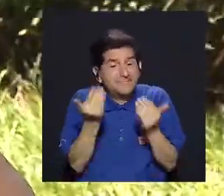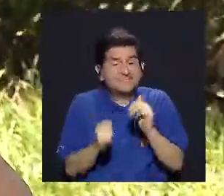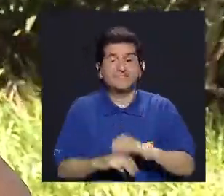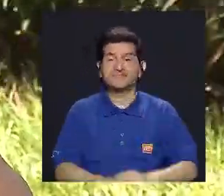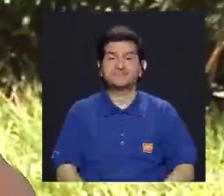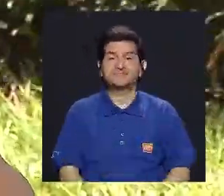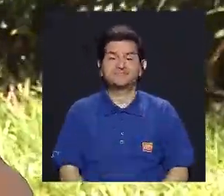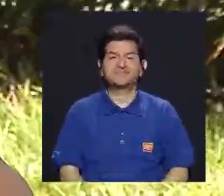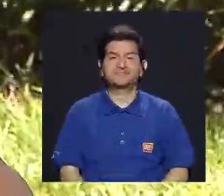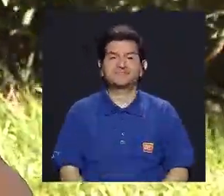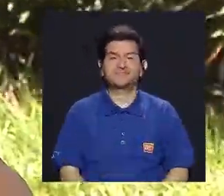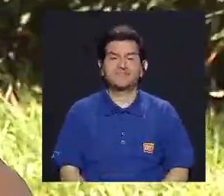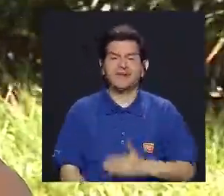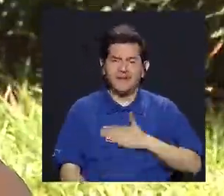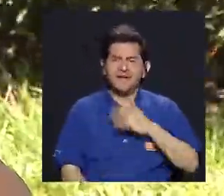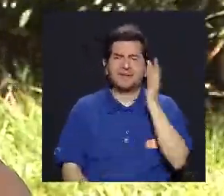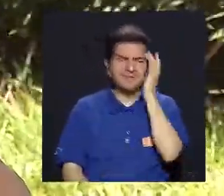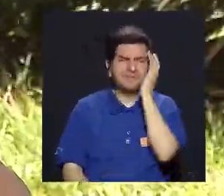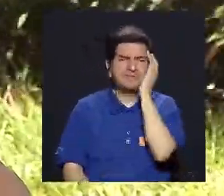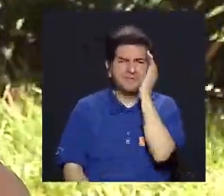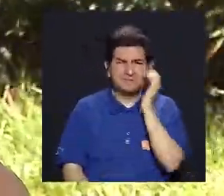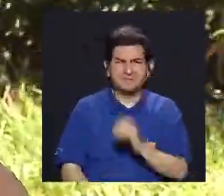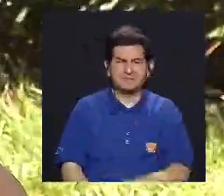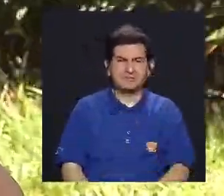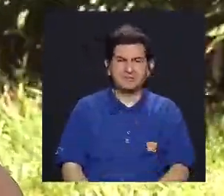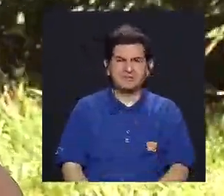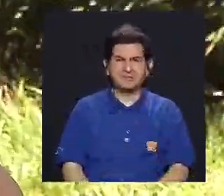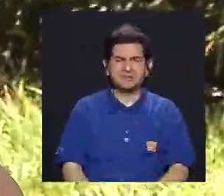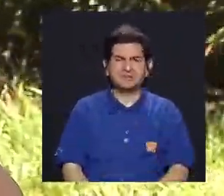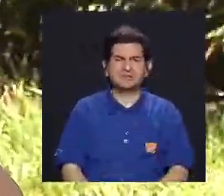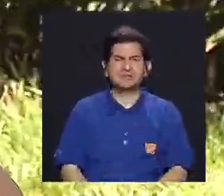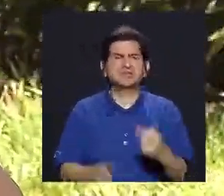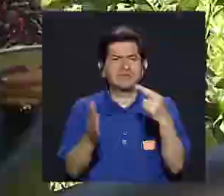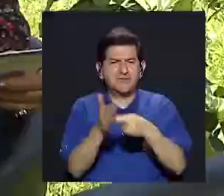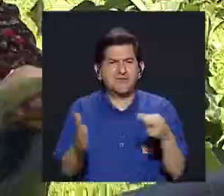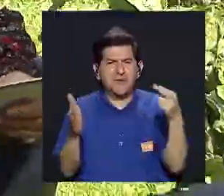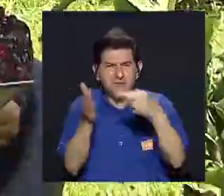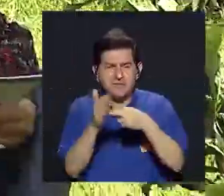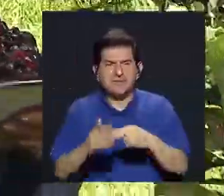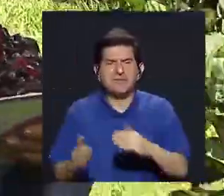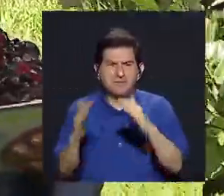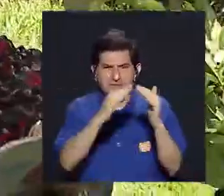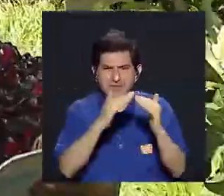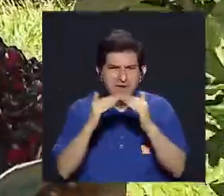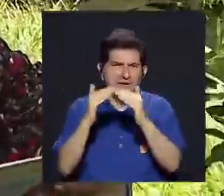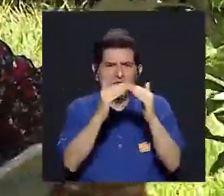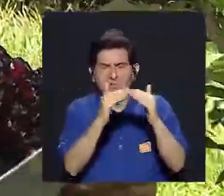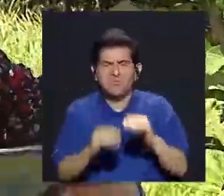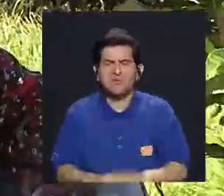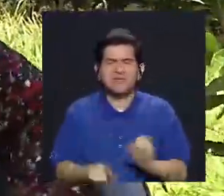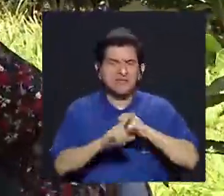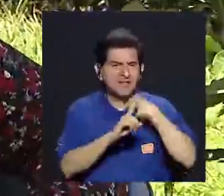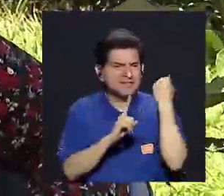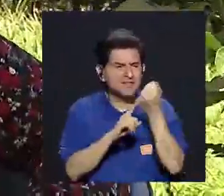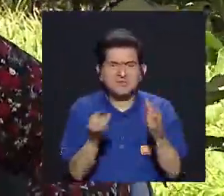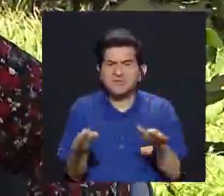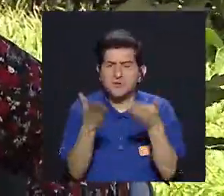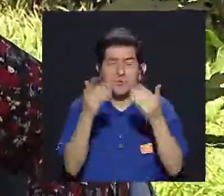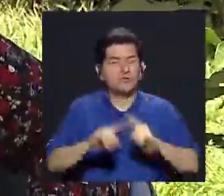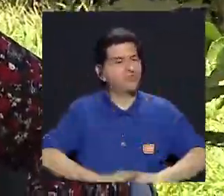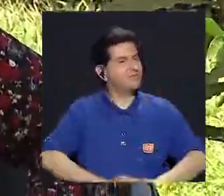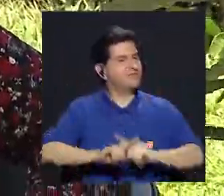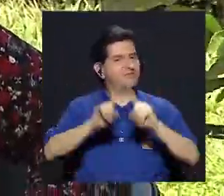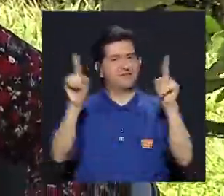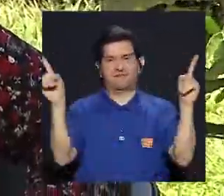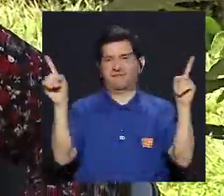y justamente será como mi inquietud qué tan replicable es entre una comunidad y otra esto es diferente